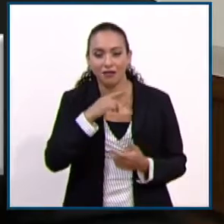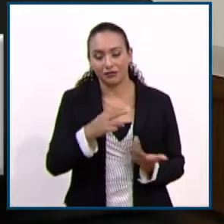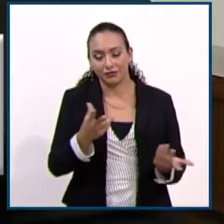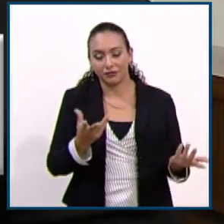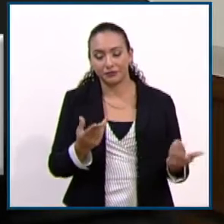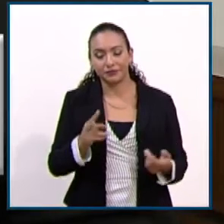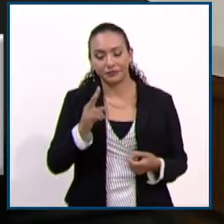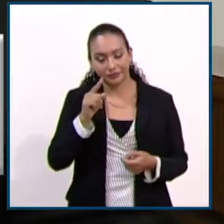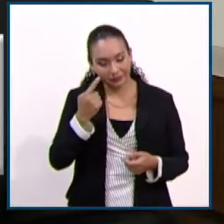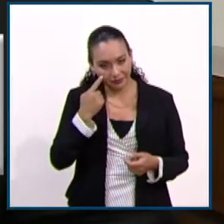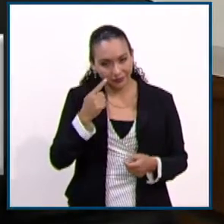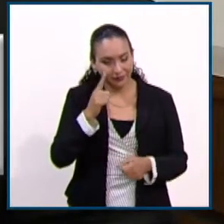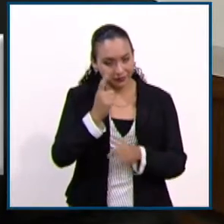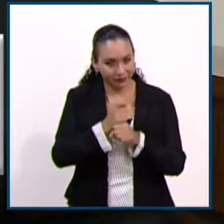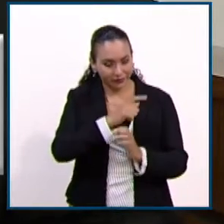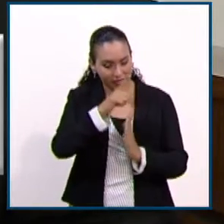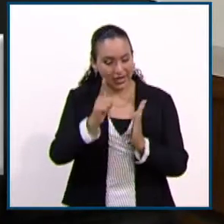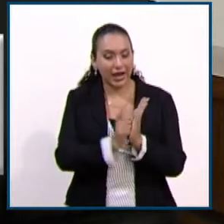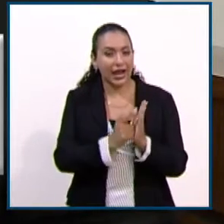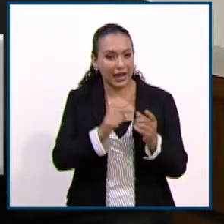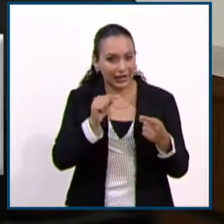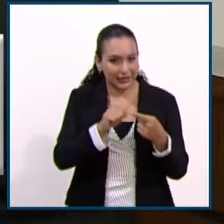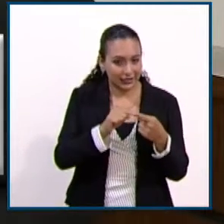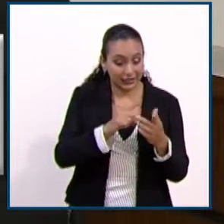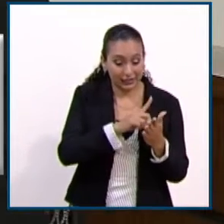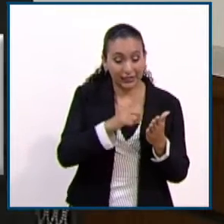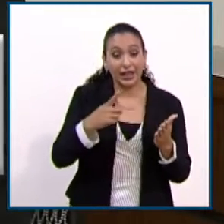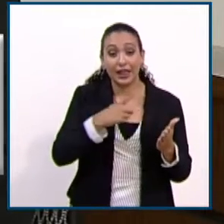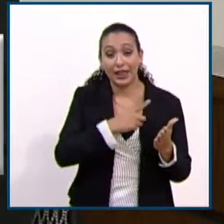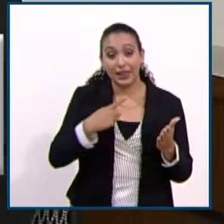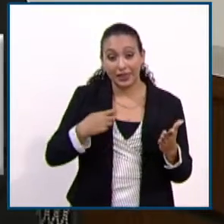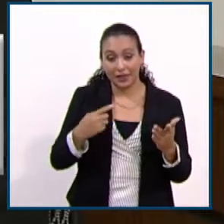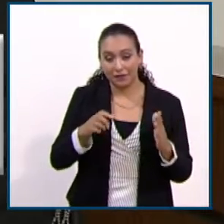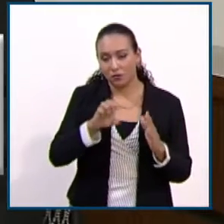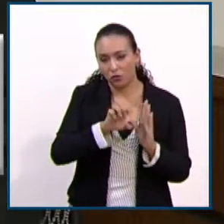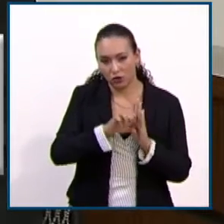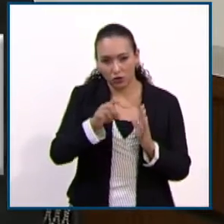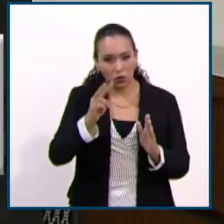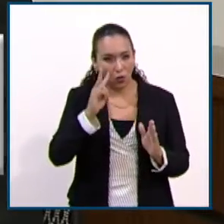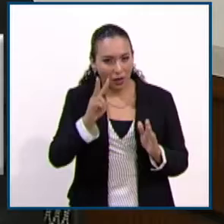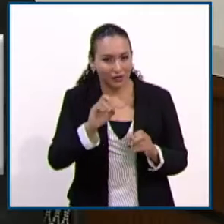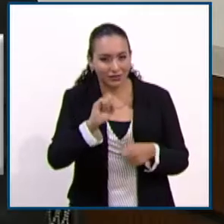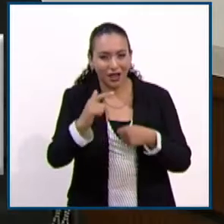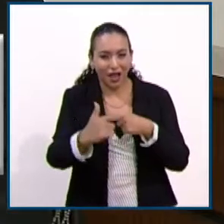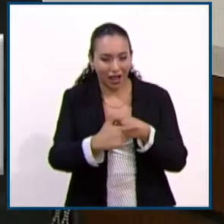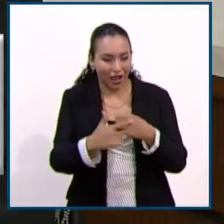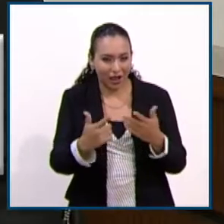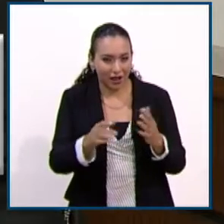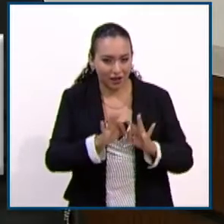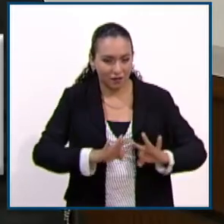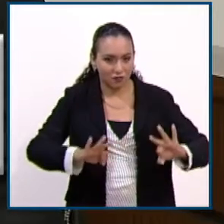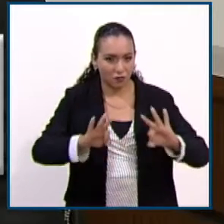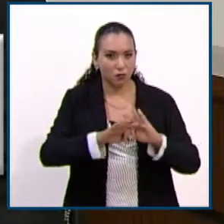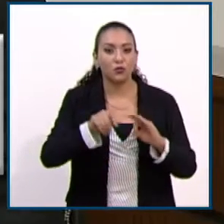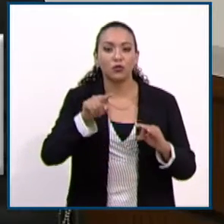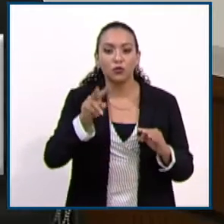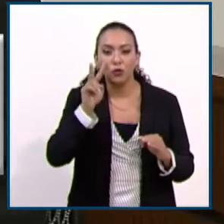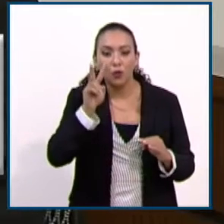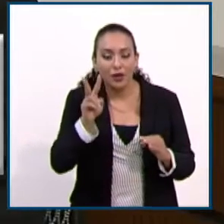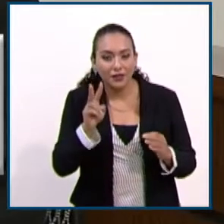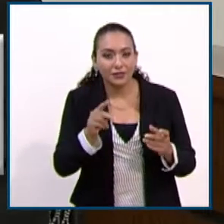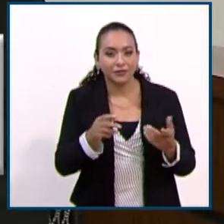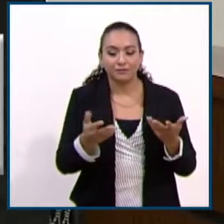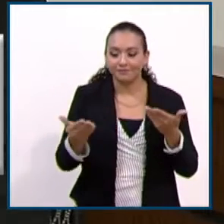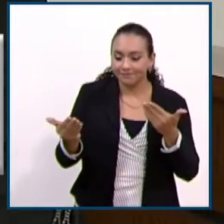previsión en la ley, es decir, que cuando estás viendo un asunto concreto tienes partes involucradas